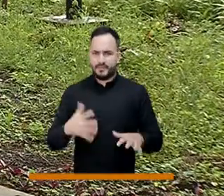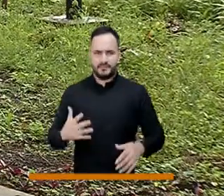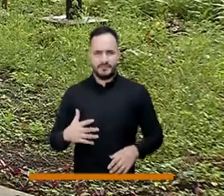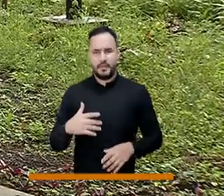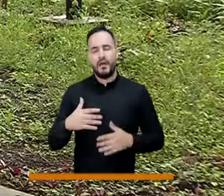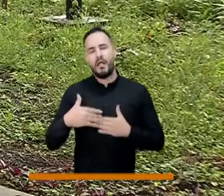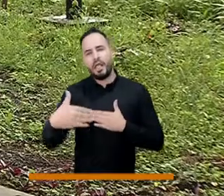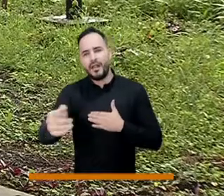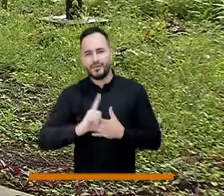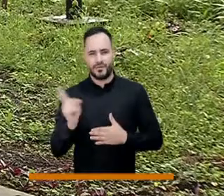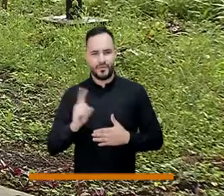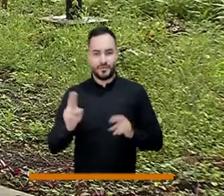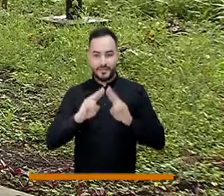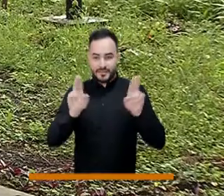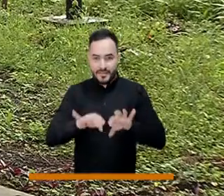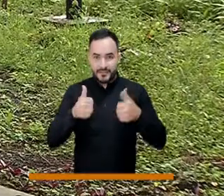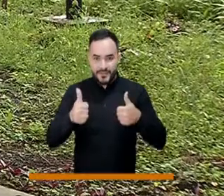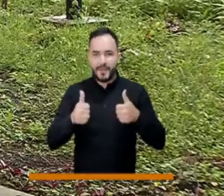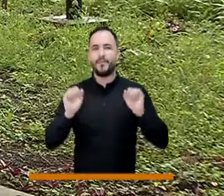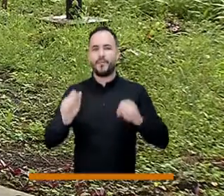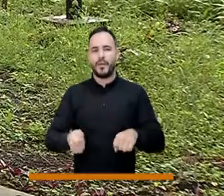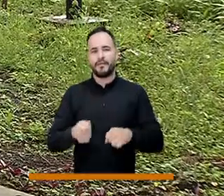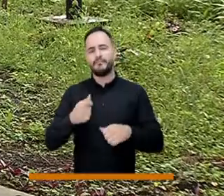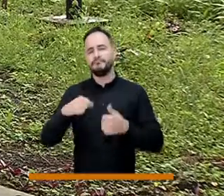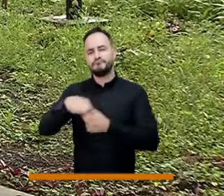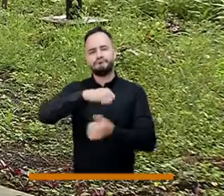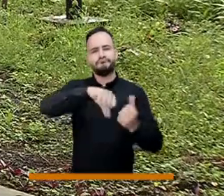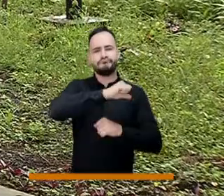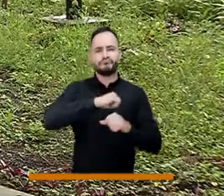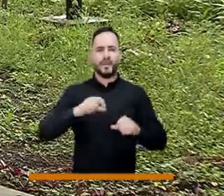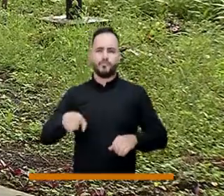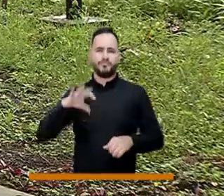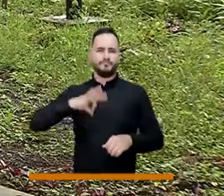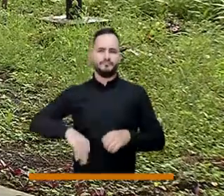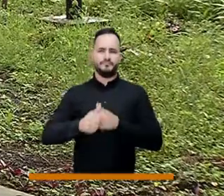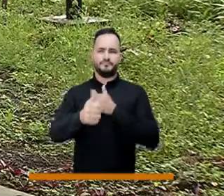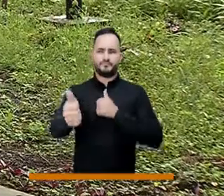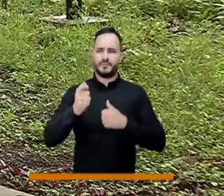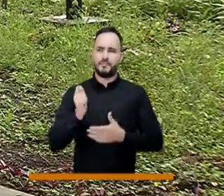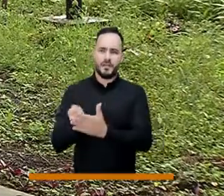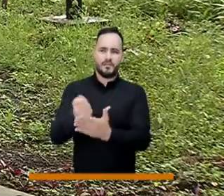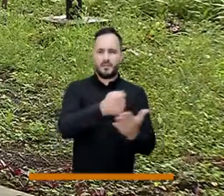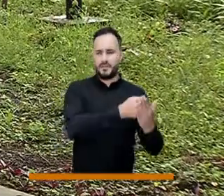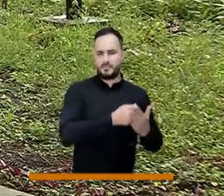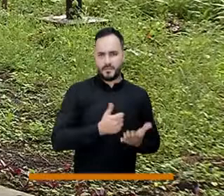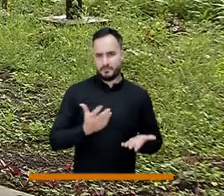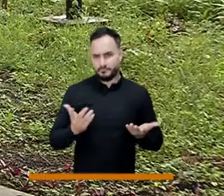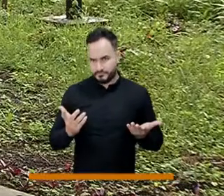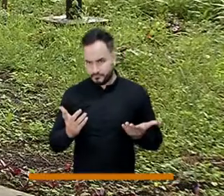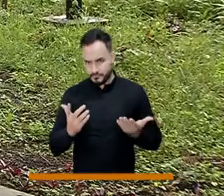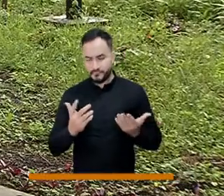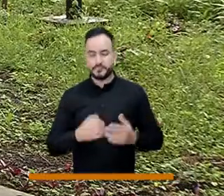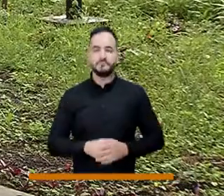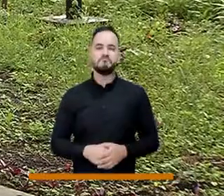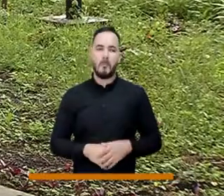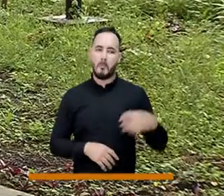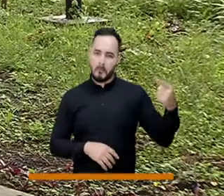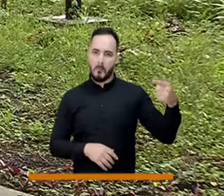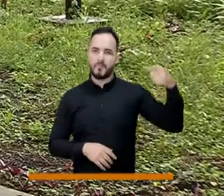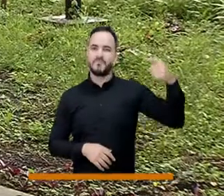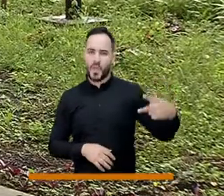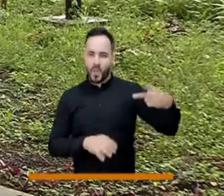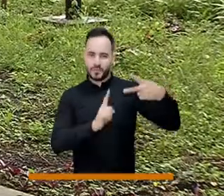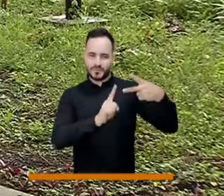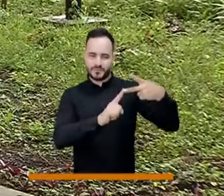pueden obtener los recursos para pagar los demás. Estamos preguntando sobre la importancia de la Internet versus los otros servicios